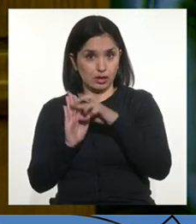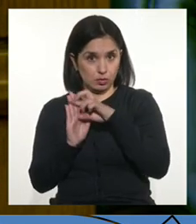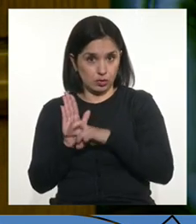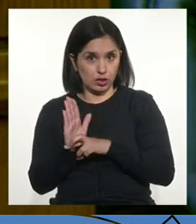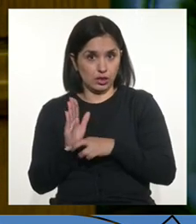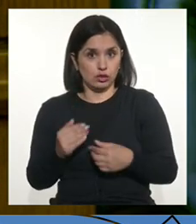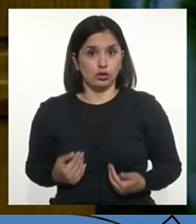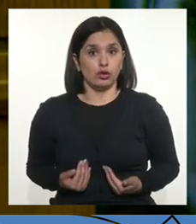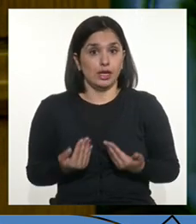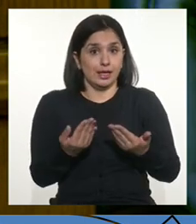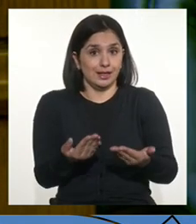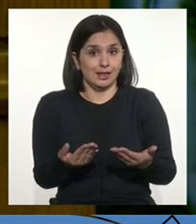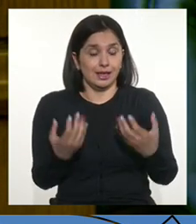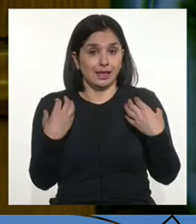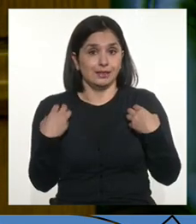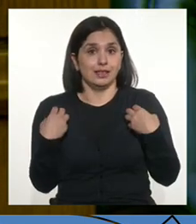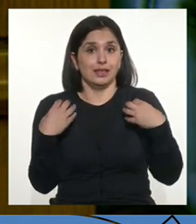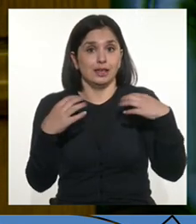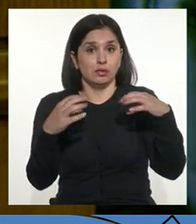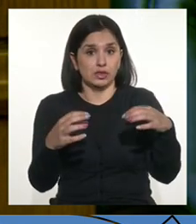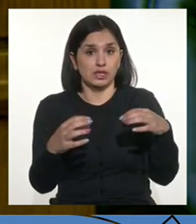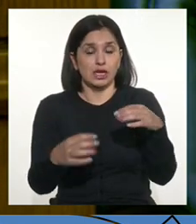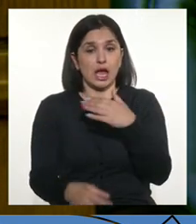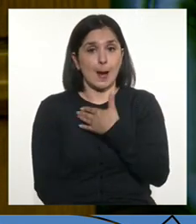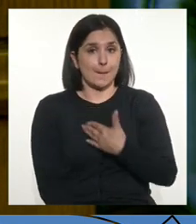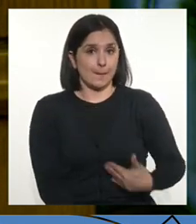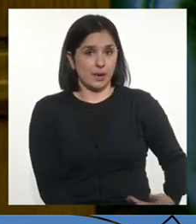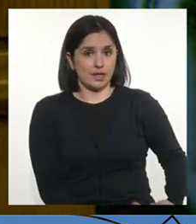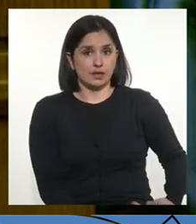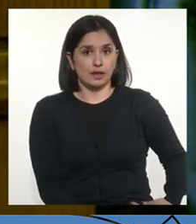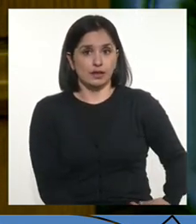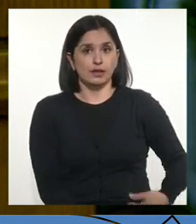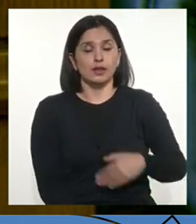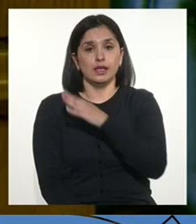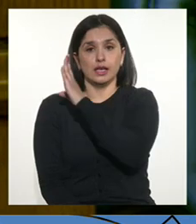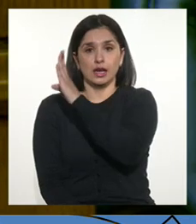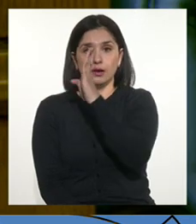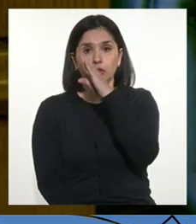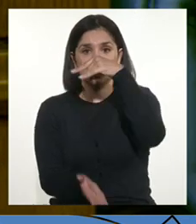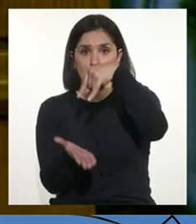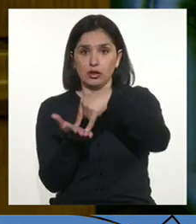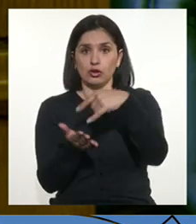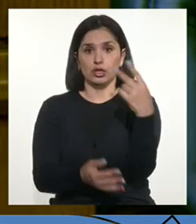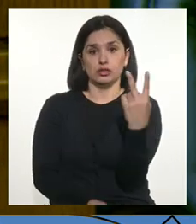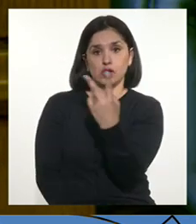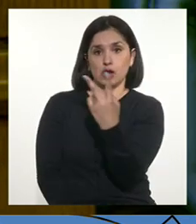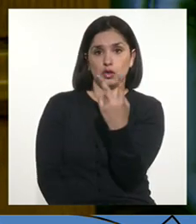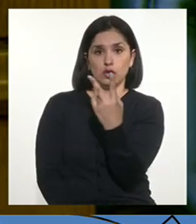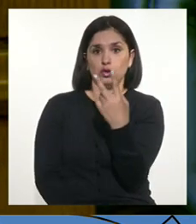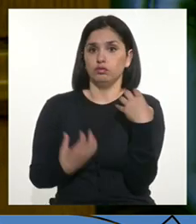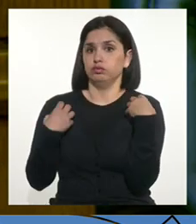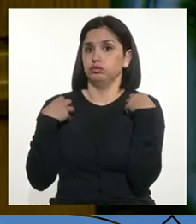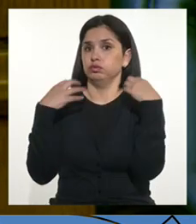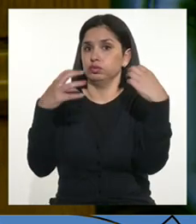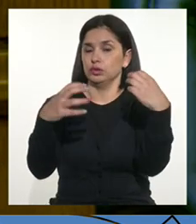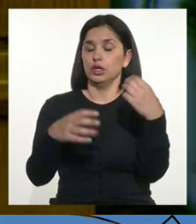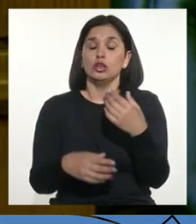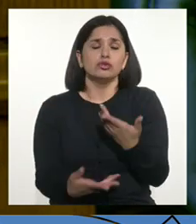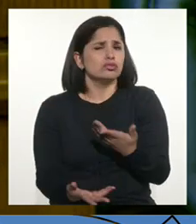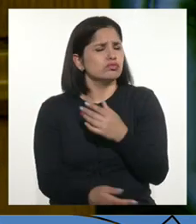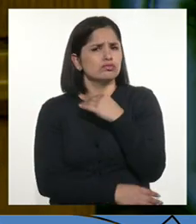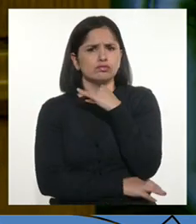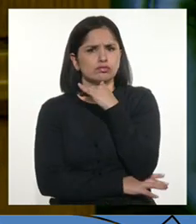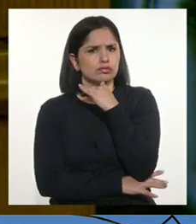entregarle esa tarea básicamente al ejecutivo y a la biblioteca del congreso por lo tanto no no veo